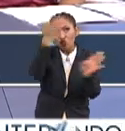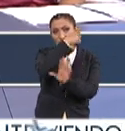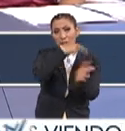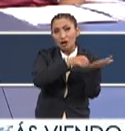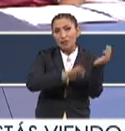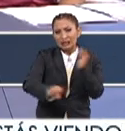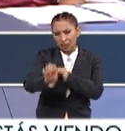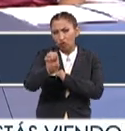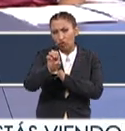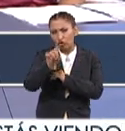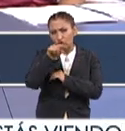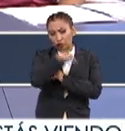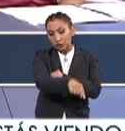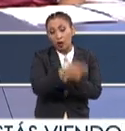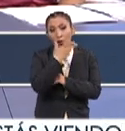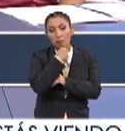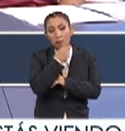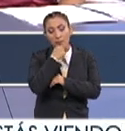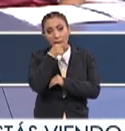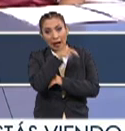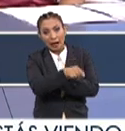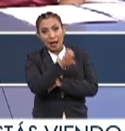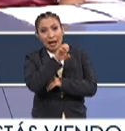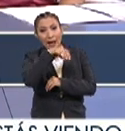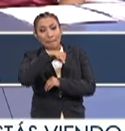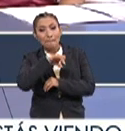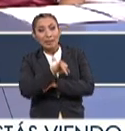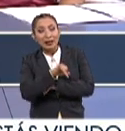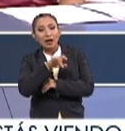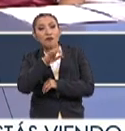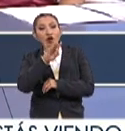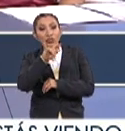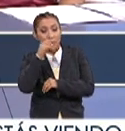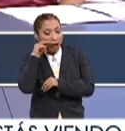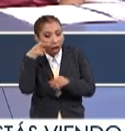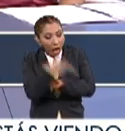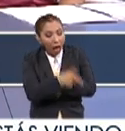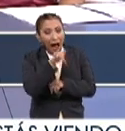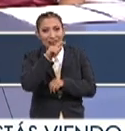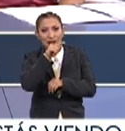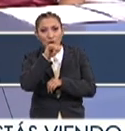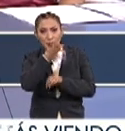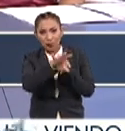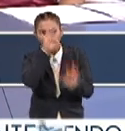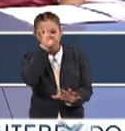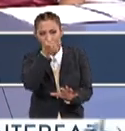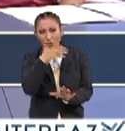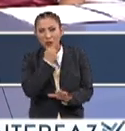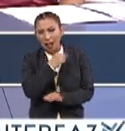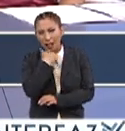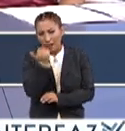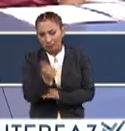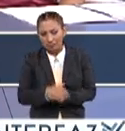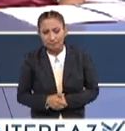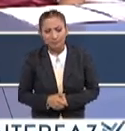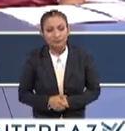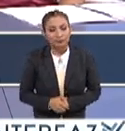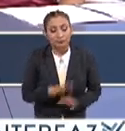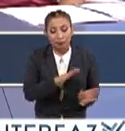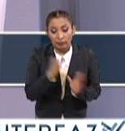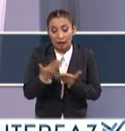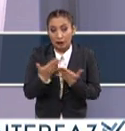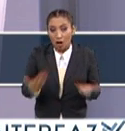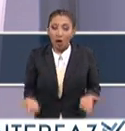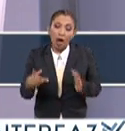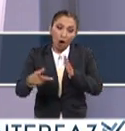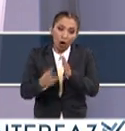en 1900, fue a Emil von Behring, que descubrió los anticuerpos, un alemán. Y ahora